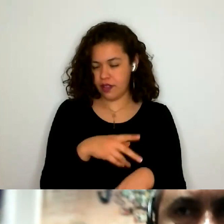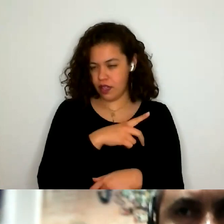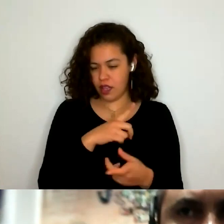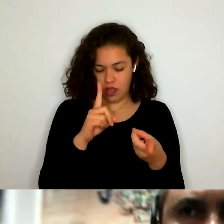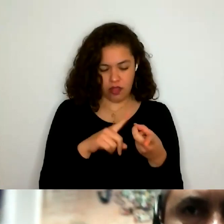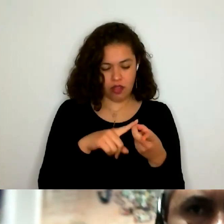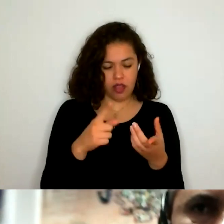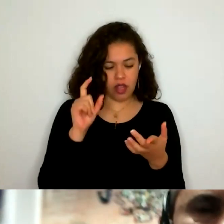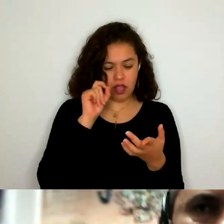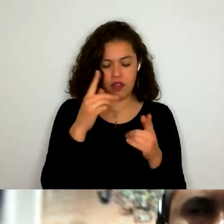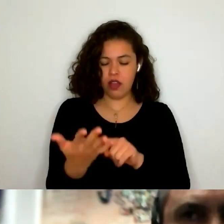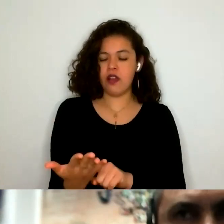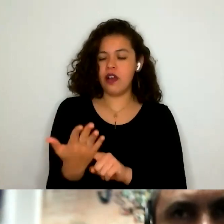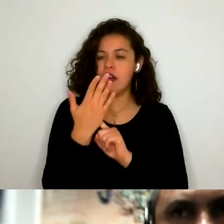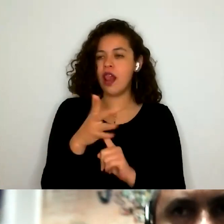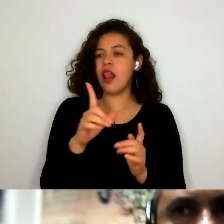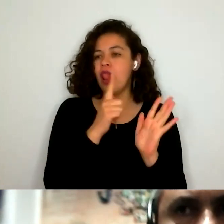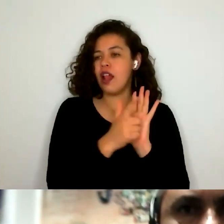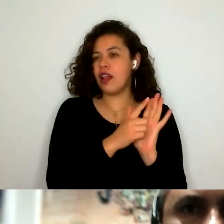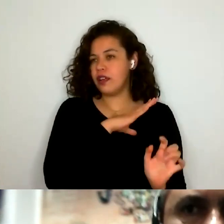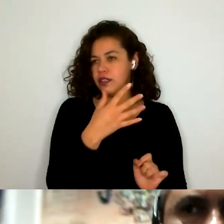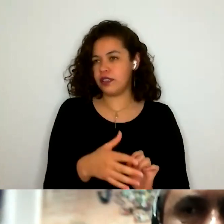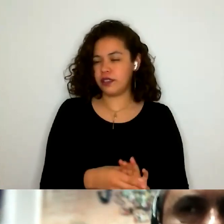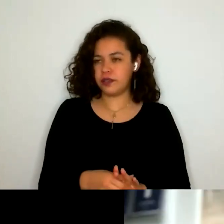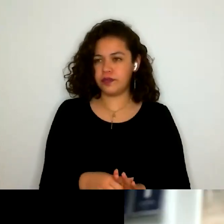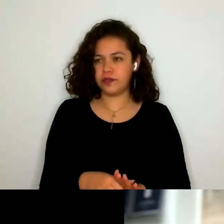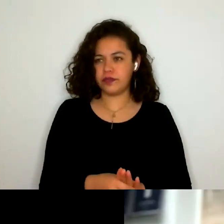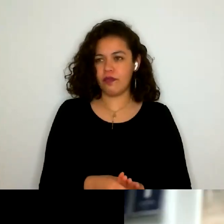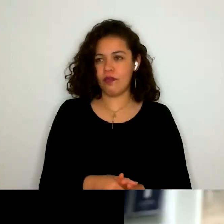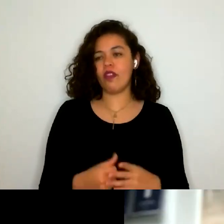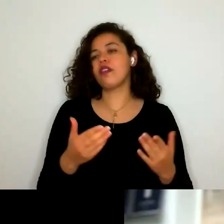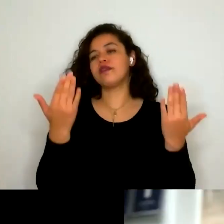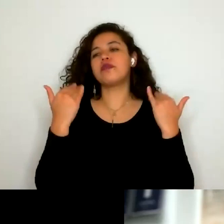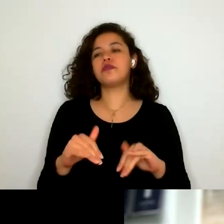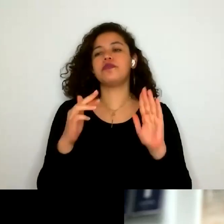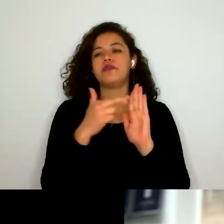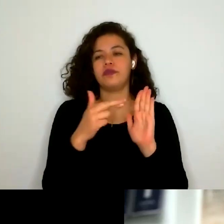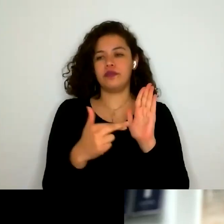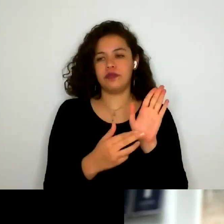mostraste la ley general y enseguida el reglamento.